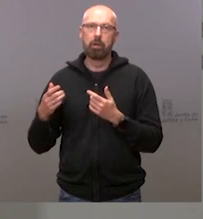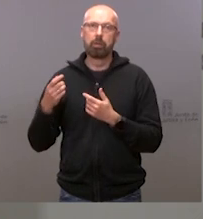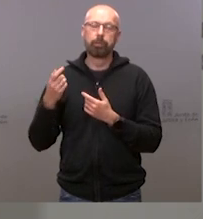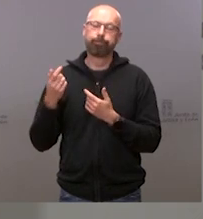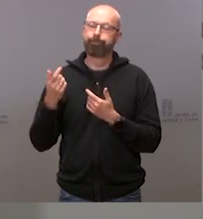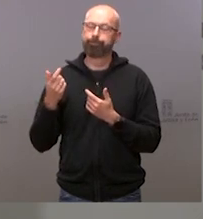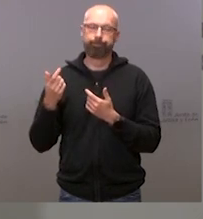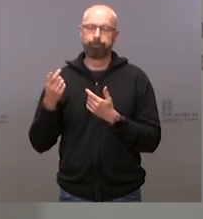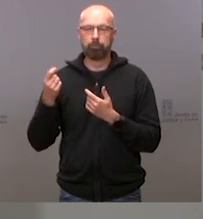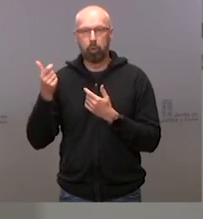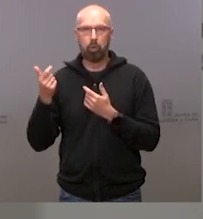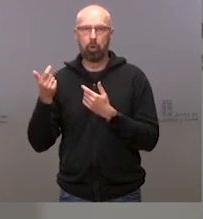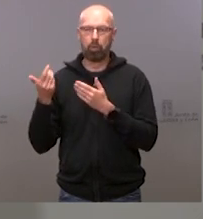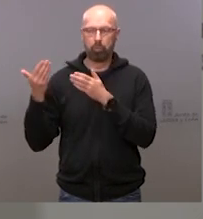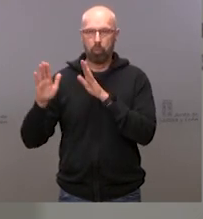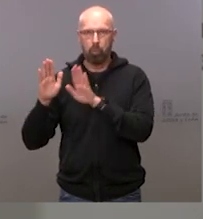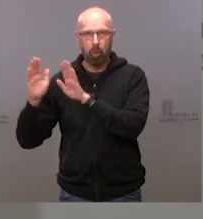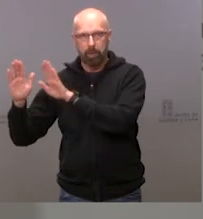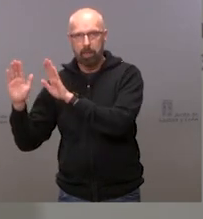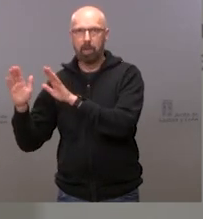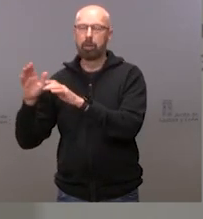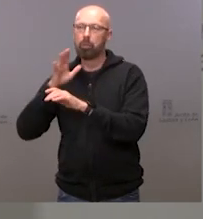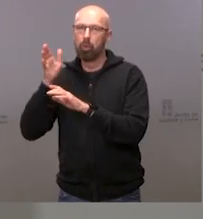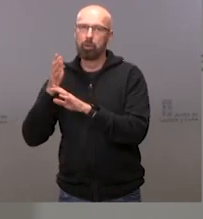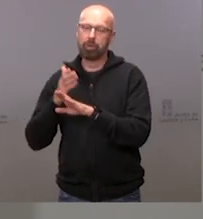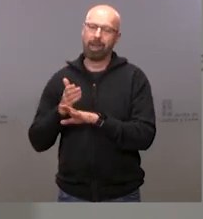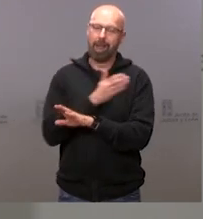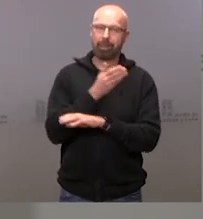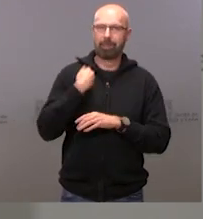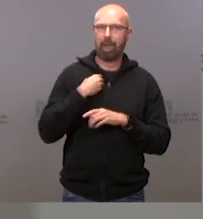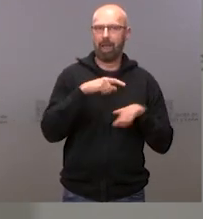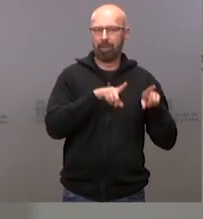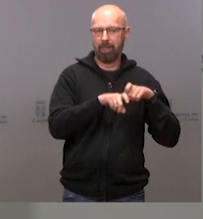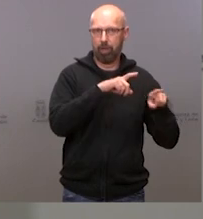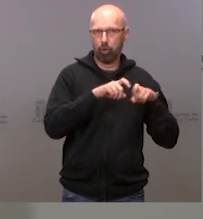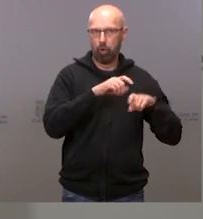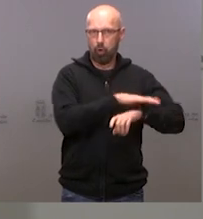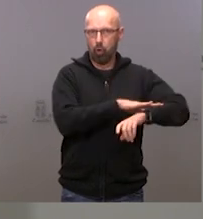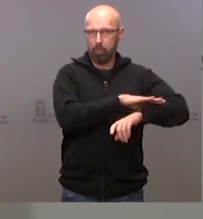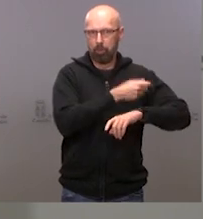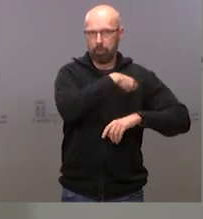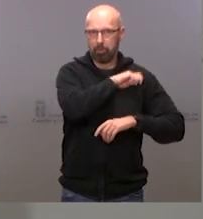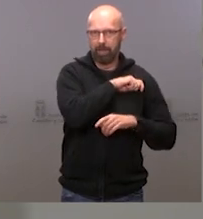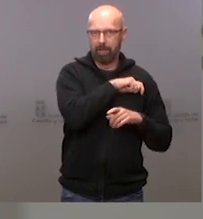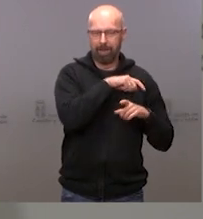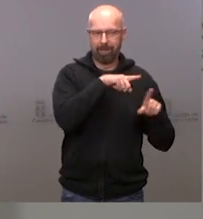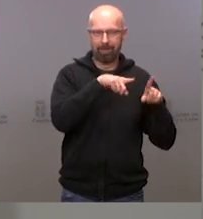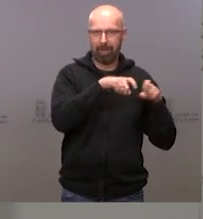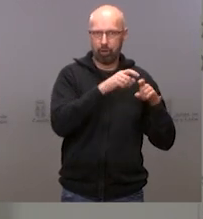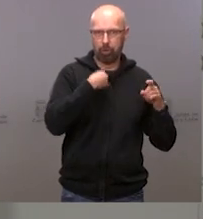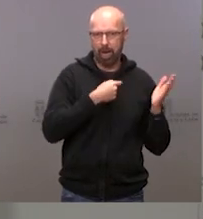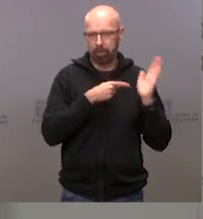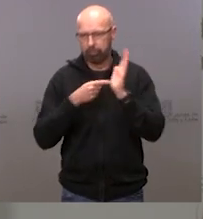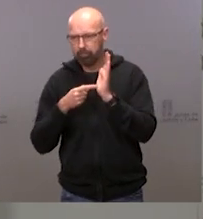de intervenciones tras las decisiones ya pensadas y tomadas por parte del gobierno de españa' en cualquier caso